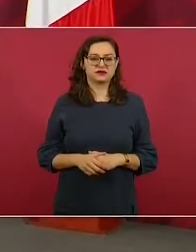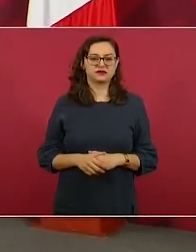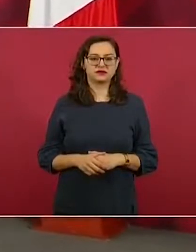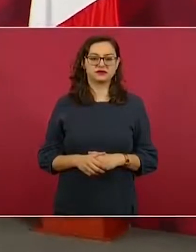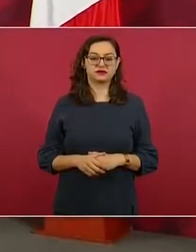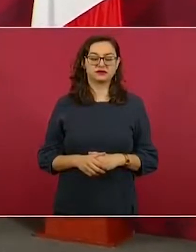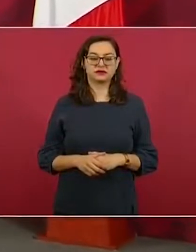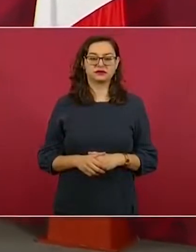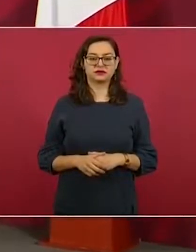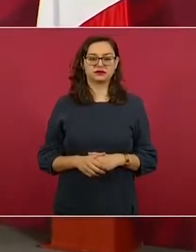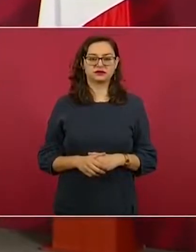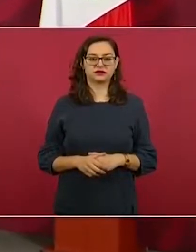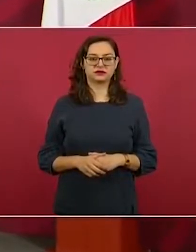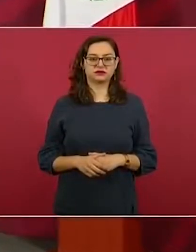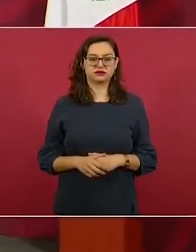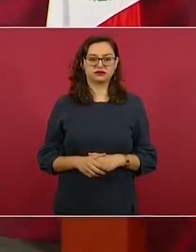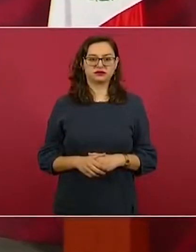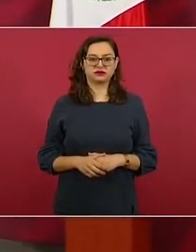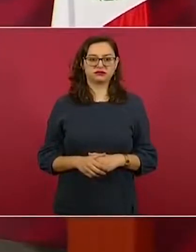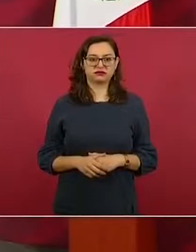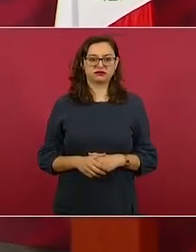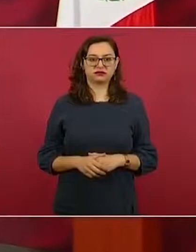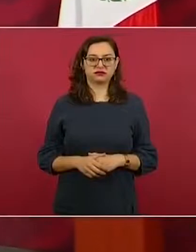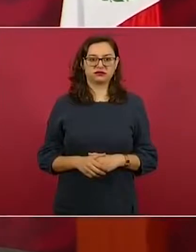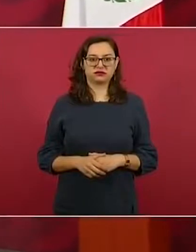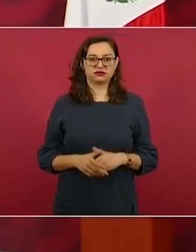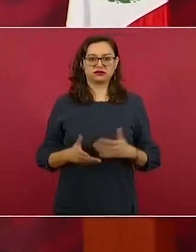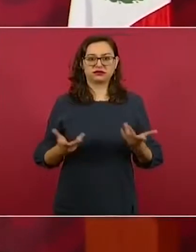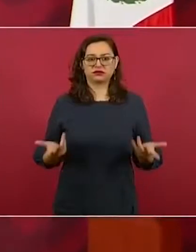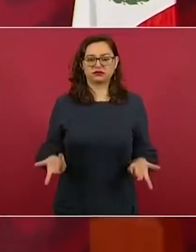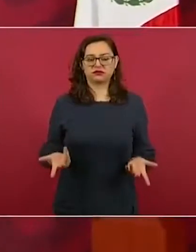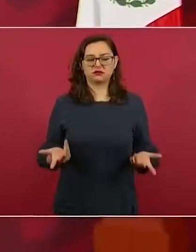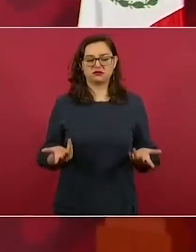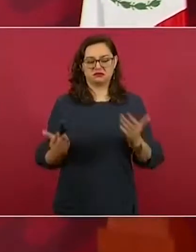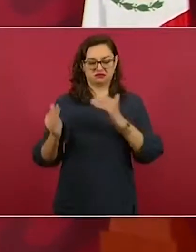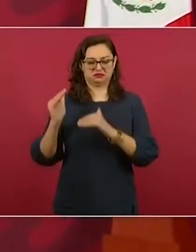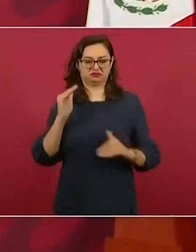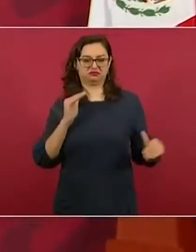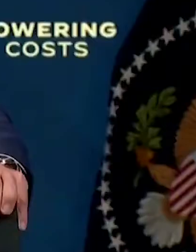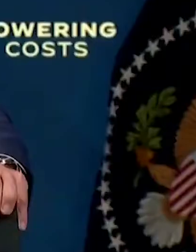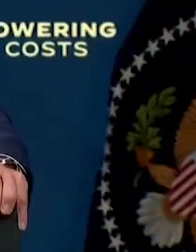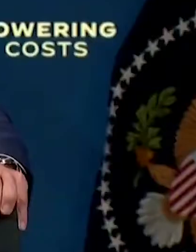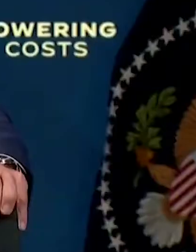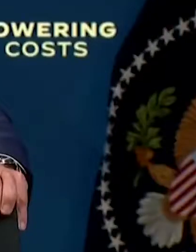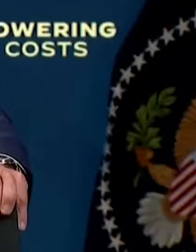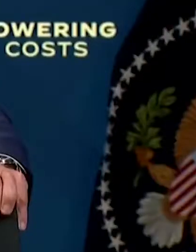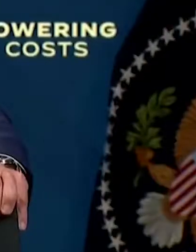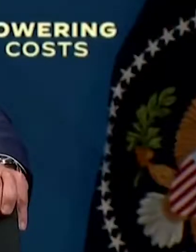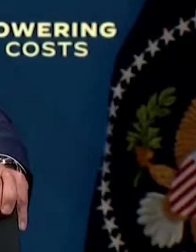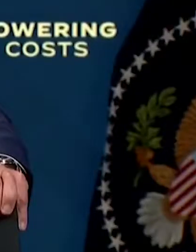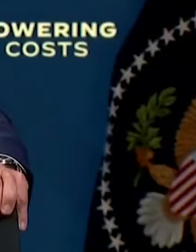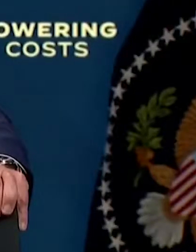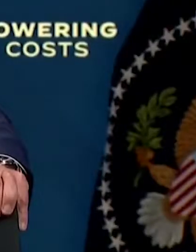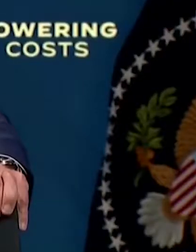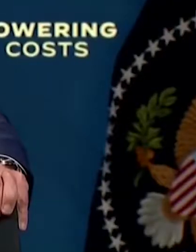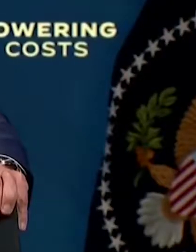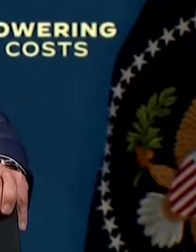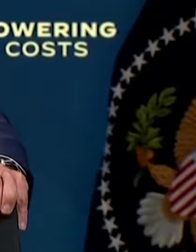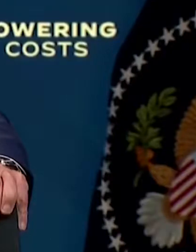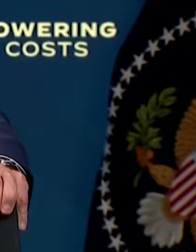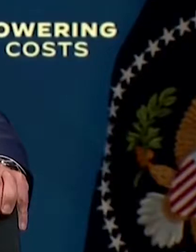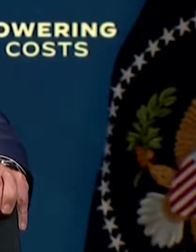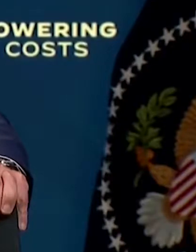bloqueo económico en contra de cuba es un genocidio reitero que debe de haber unidad en américa incluso dijo que ninguno de los países representa una amenaza